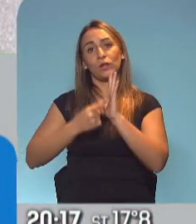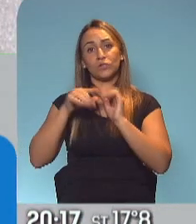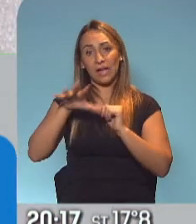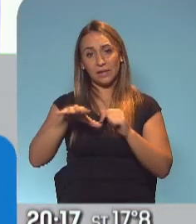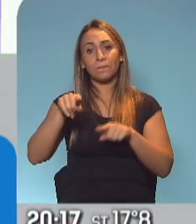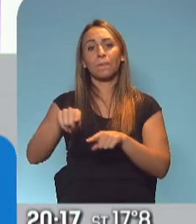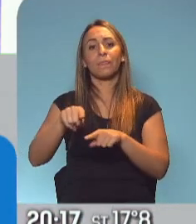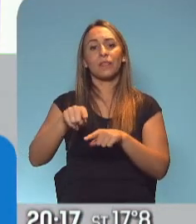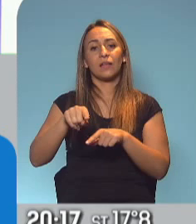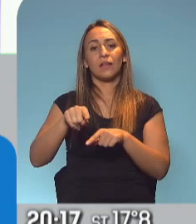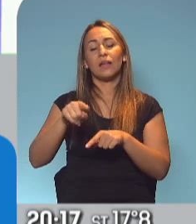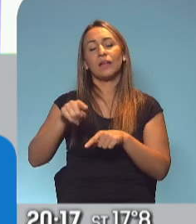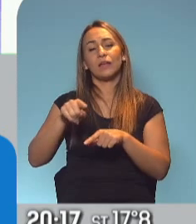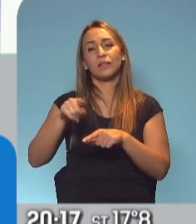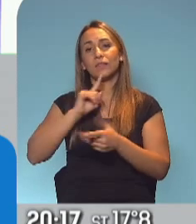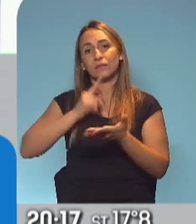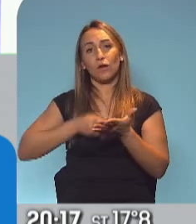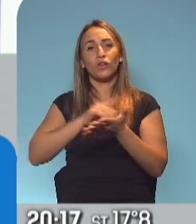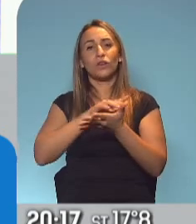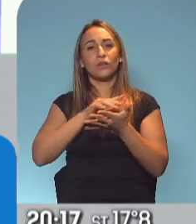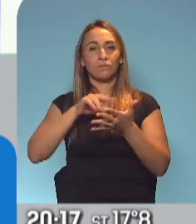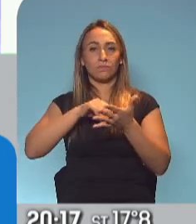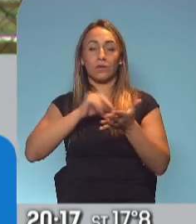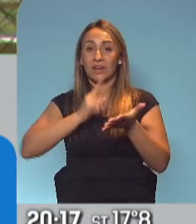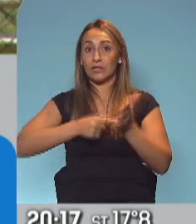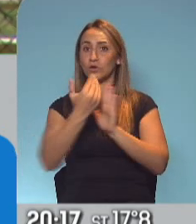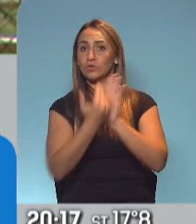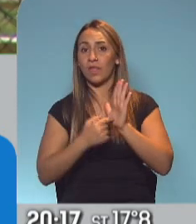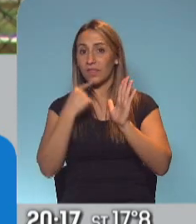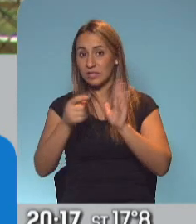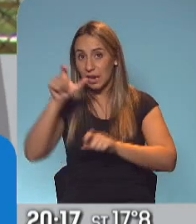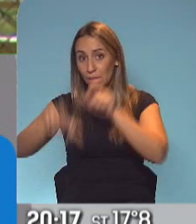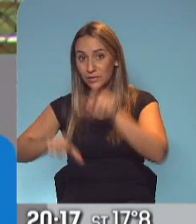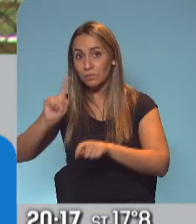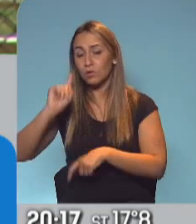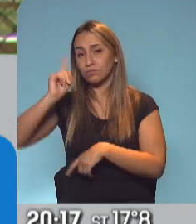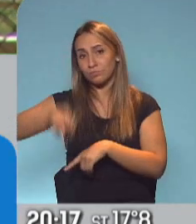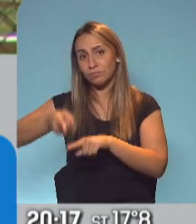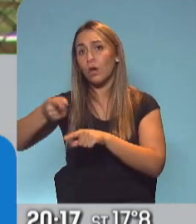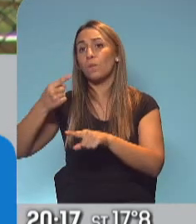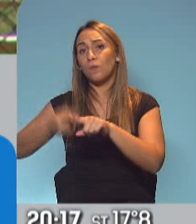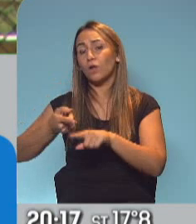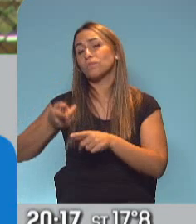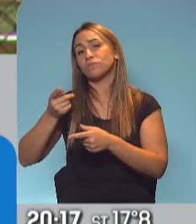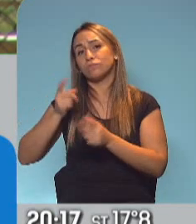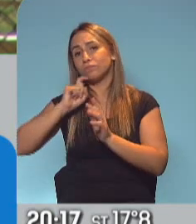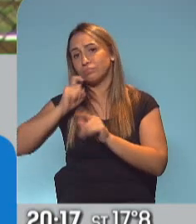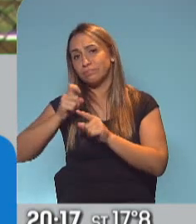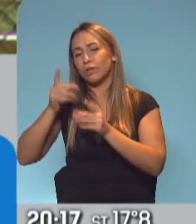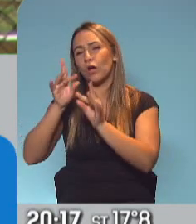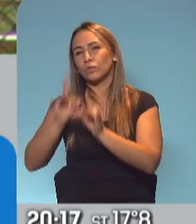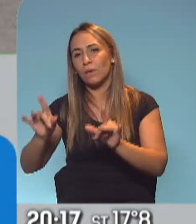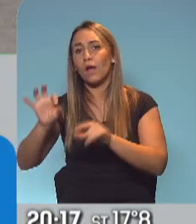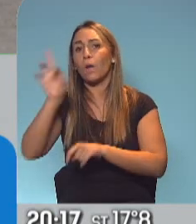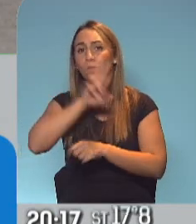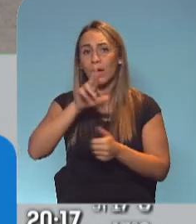Y hablamos, dice en esta resolución, aquellos condenados por delitos leves que sean enfermos, embarazadas o